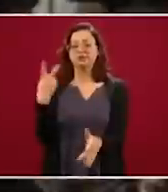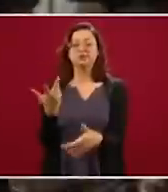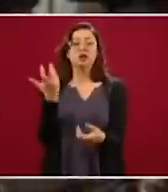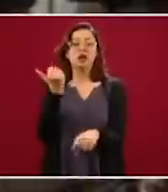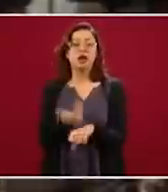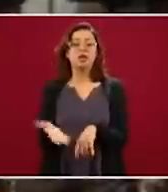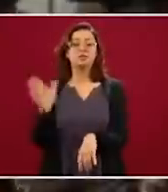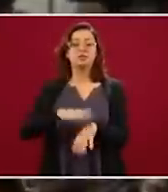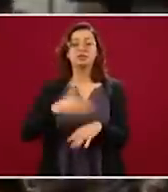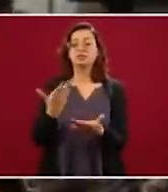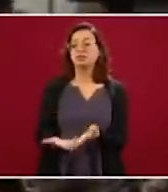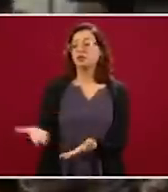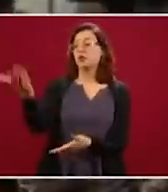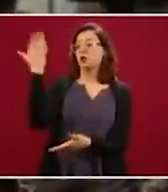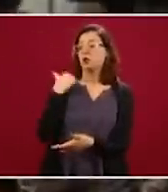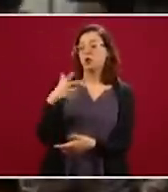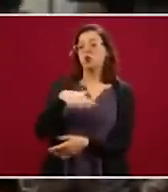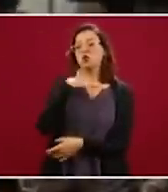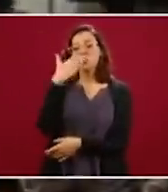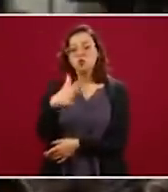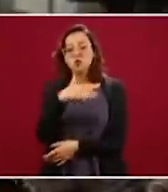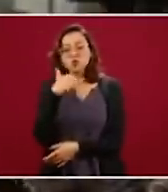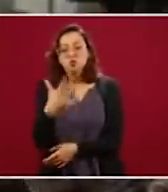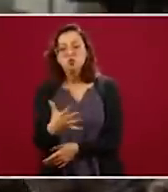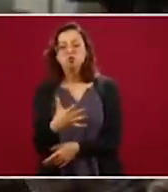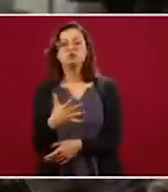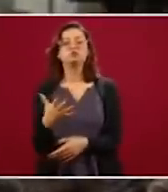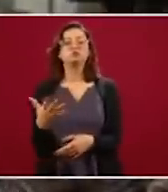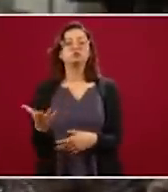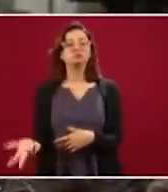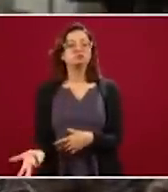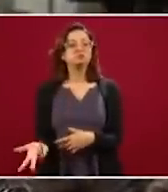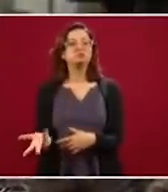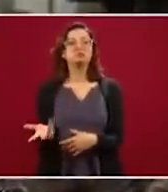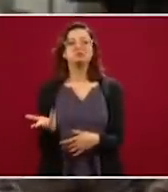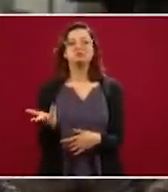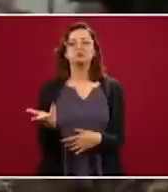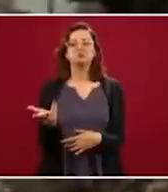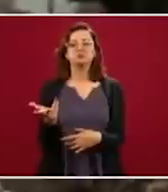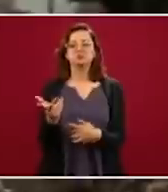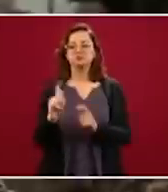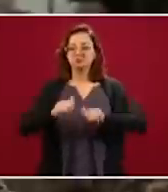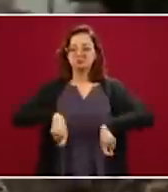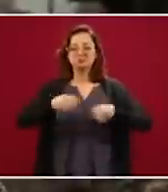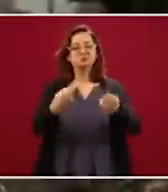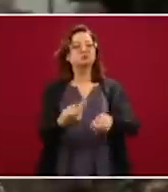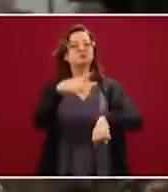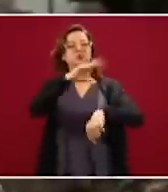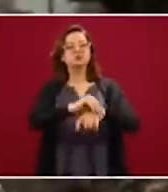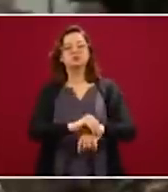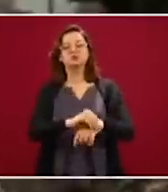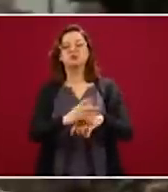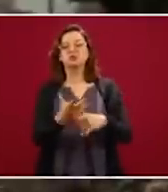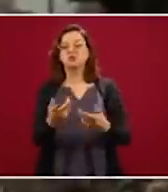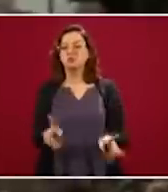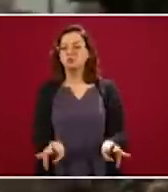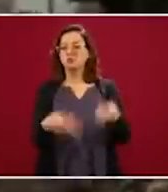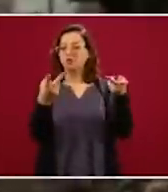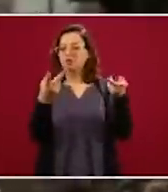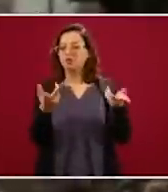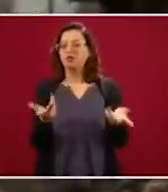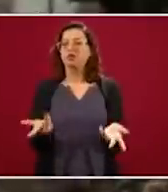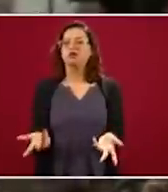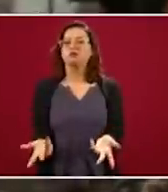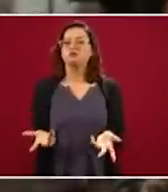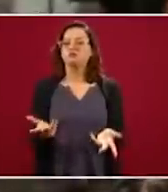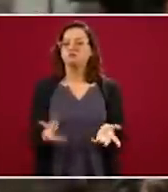pasadas, actos de corrupción fueron las que sobreconcesionaron estas áreas, sobre todo duplicaron